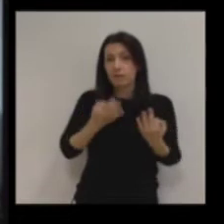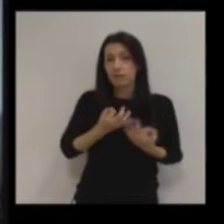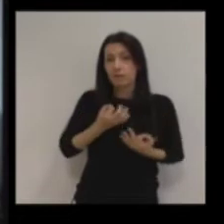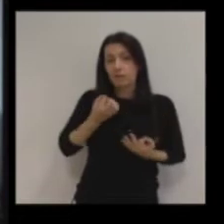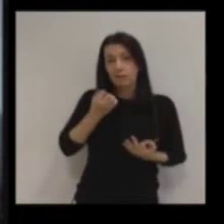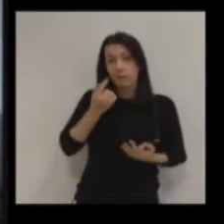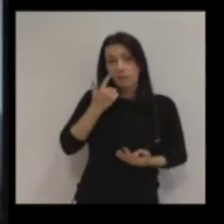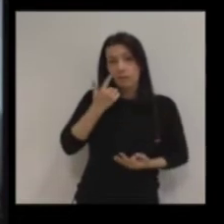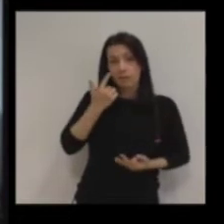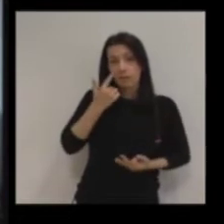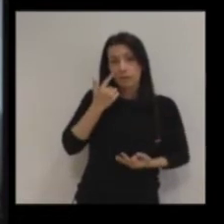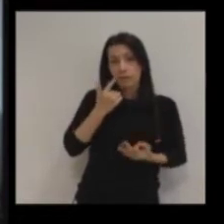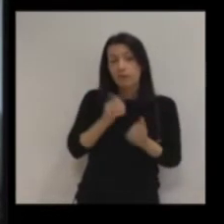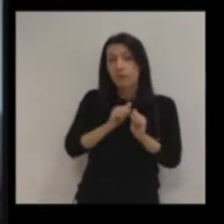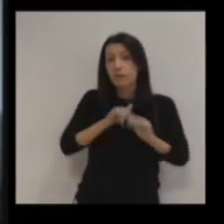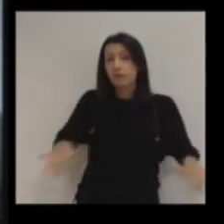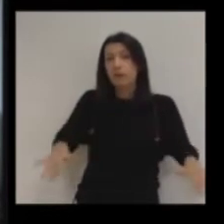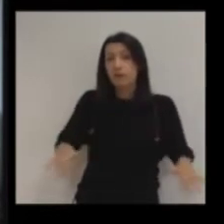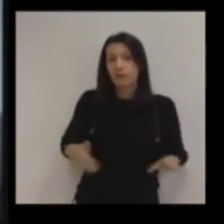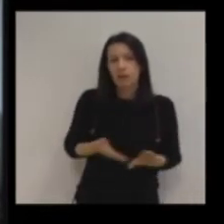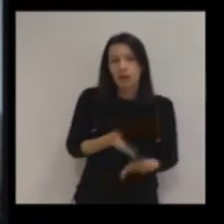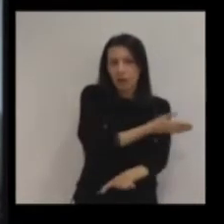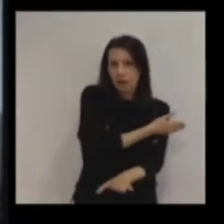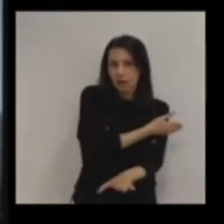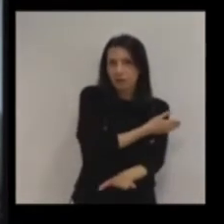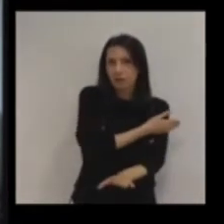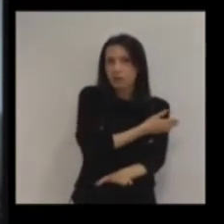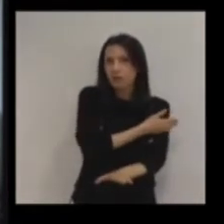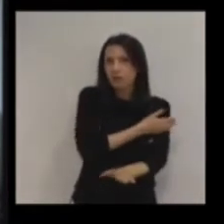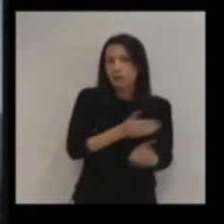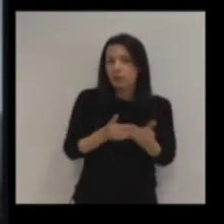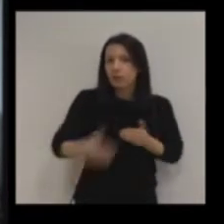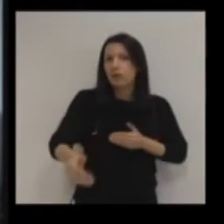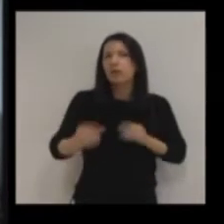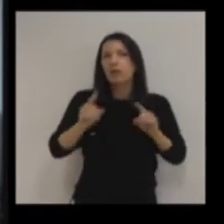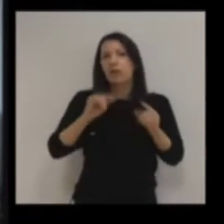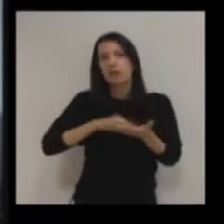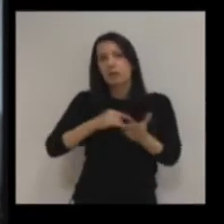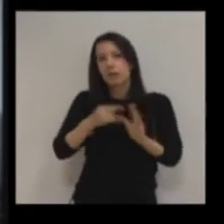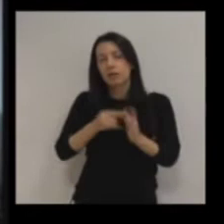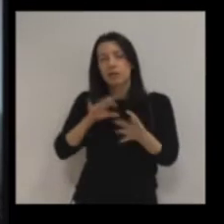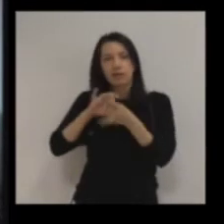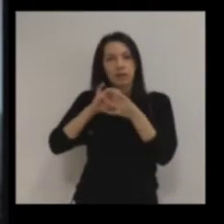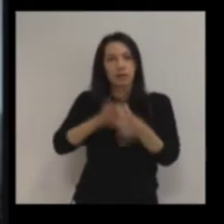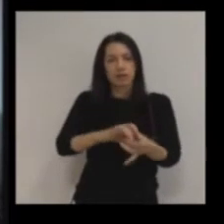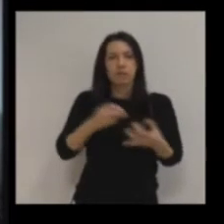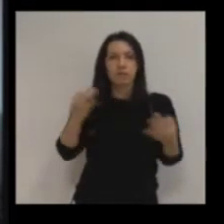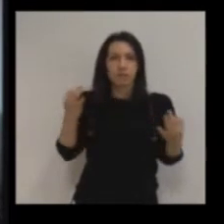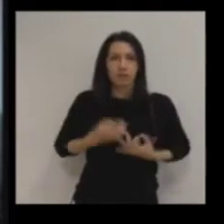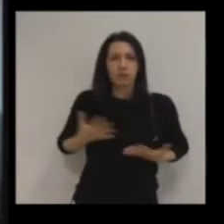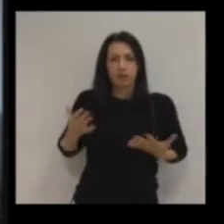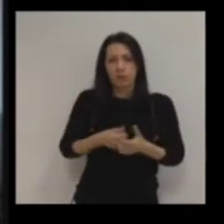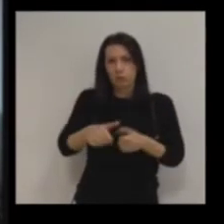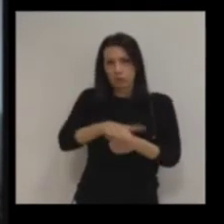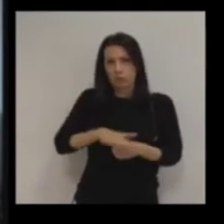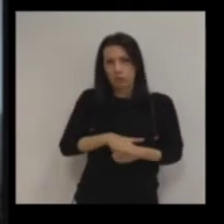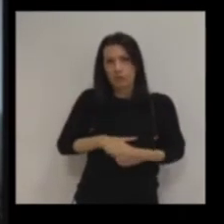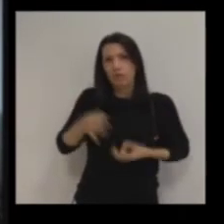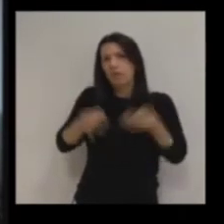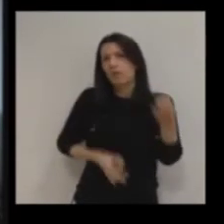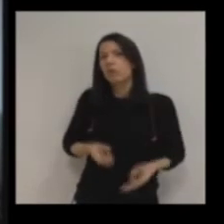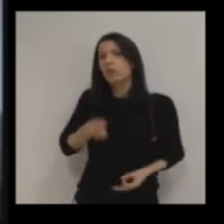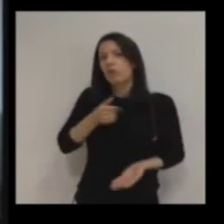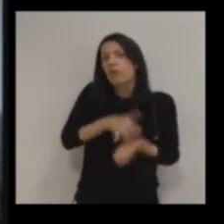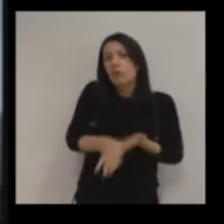que tiene y que va a seguir teniendo, por supuesto, y cada vez más la tecnología en todo el ámbito de la